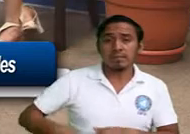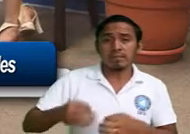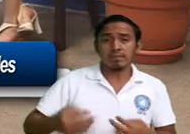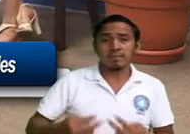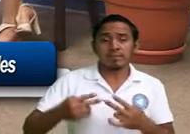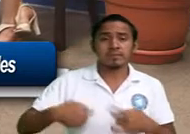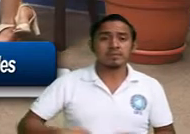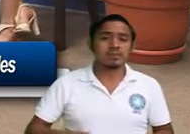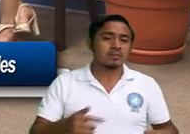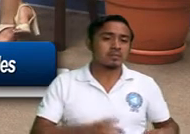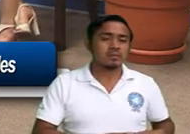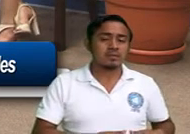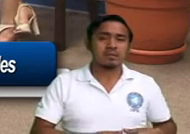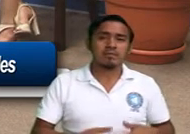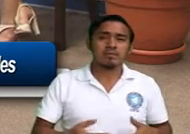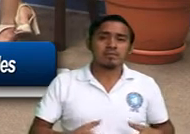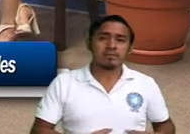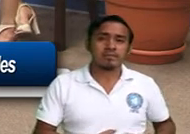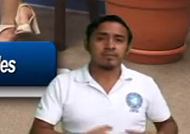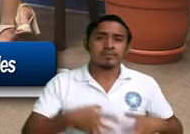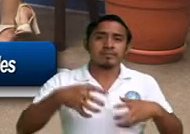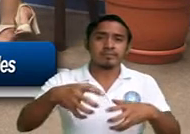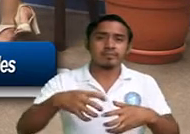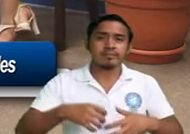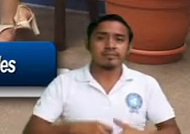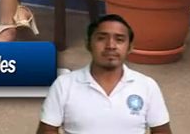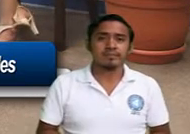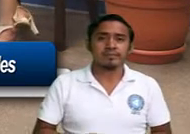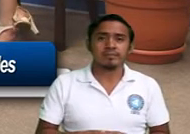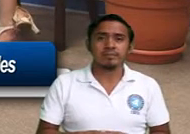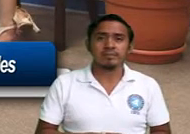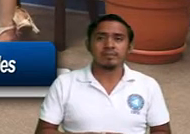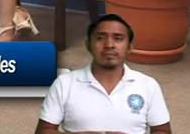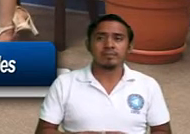del que está vivo y garantizar también